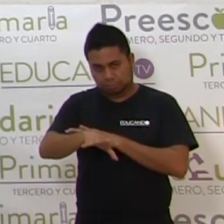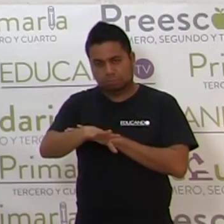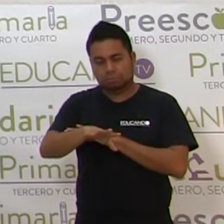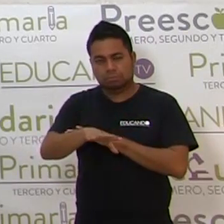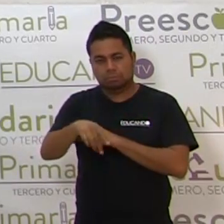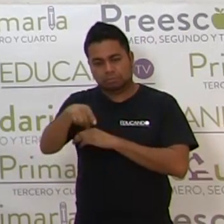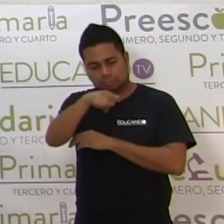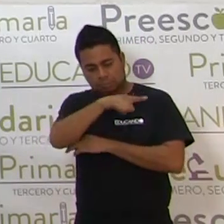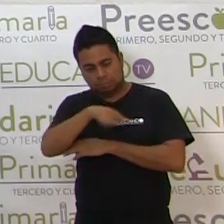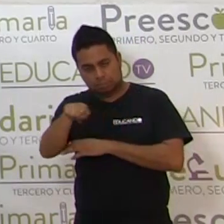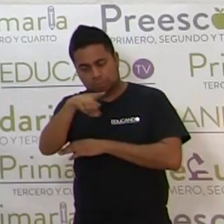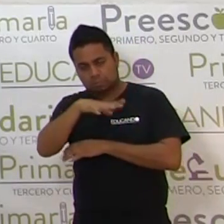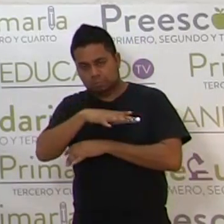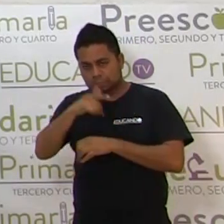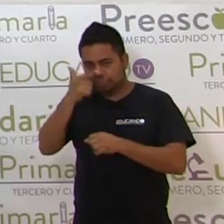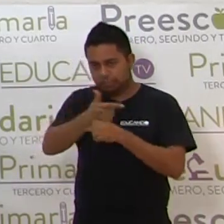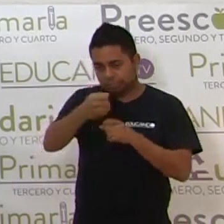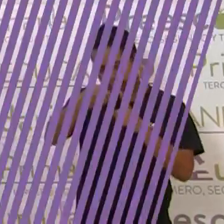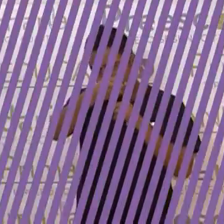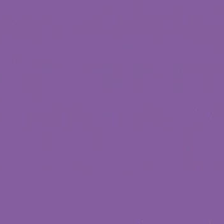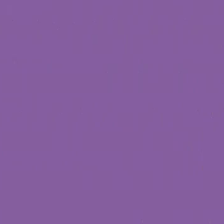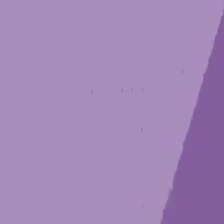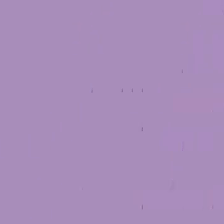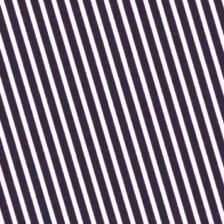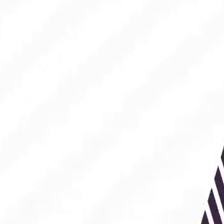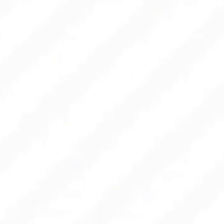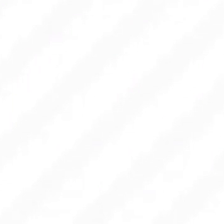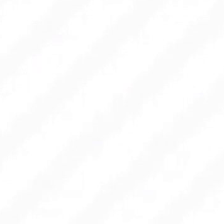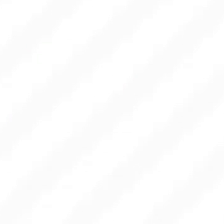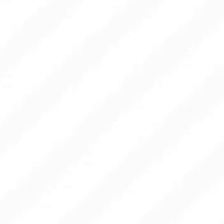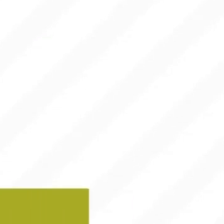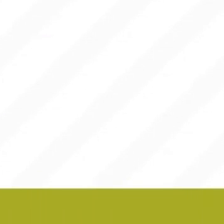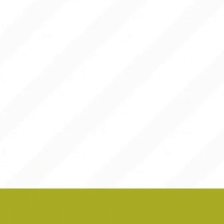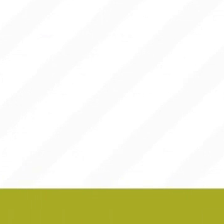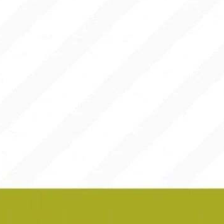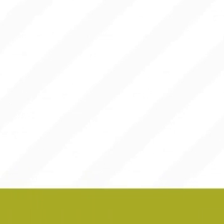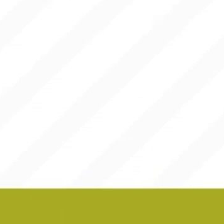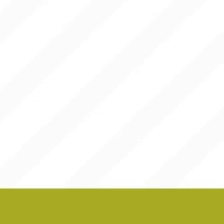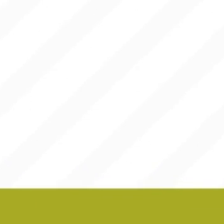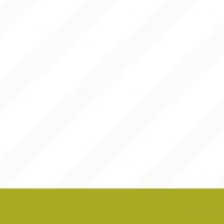encontremos un verso como el siguiente?